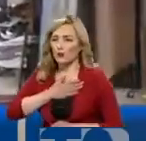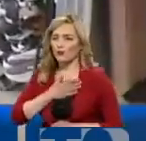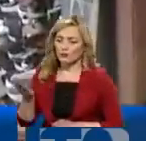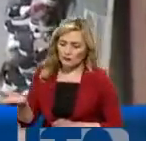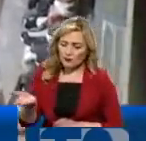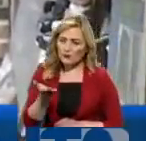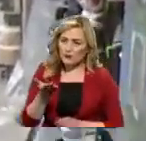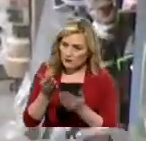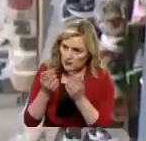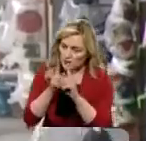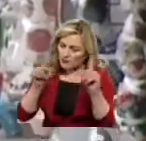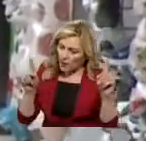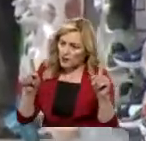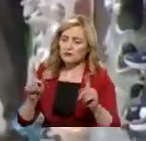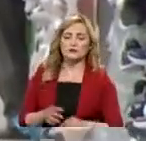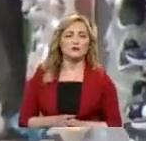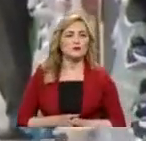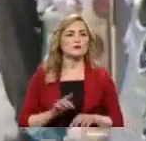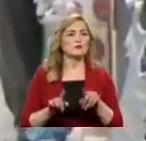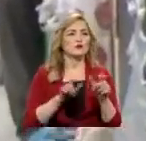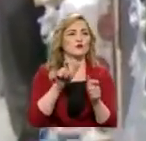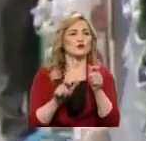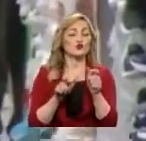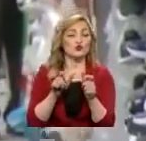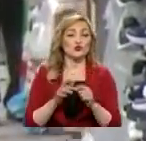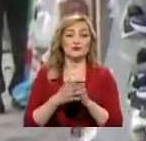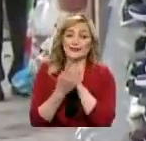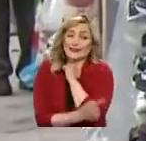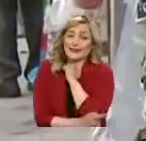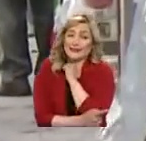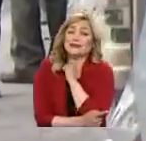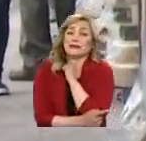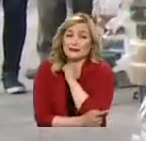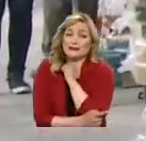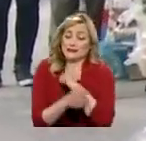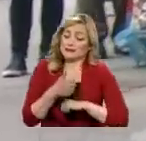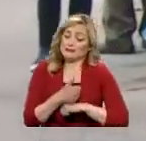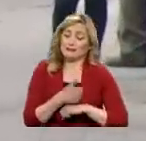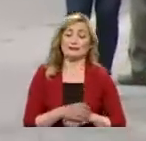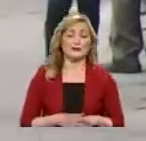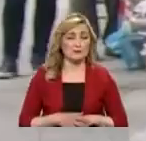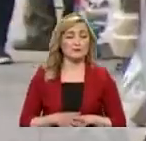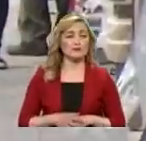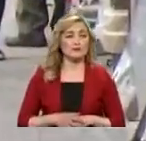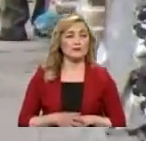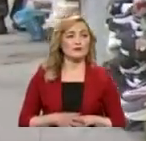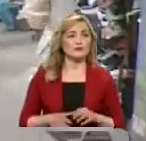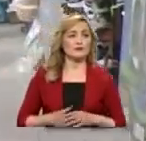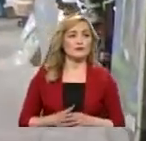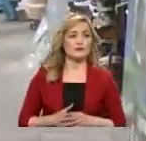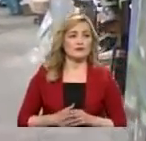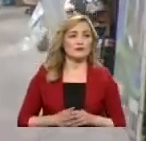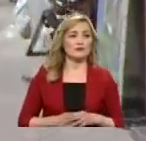se separen. Y algunas personas han recibido sanciones de las autoridades correspondientes.